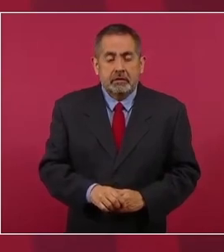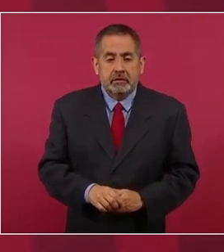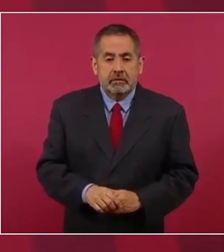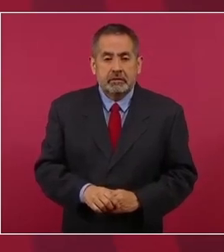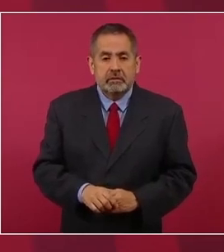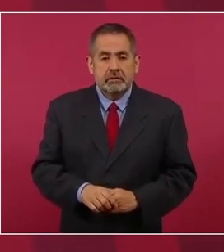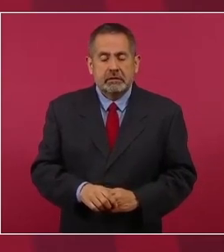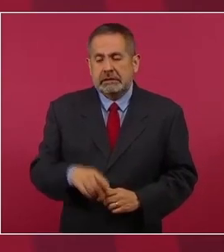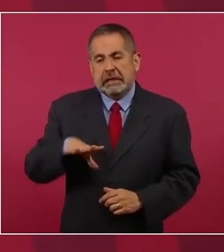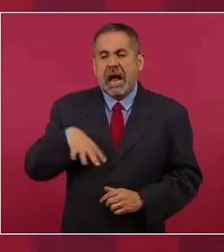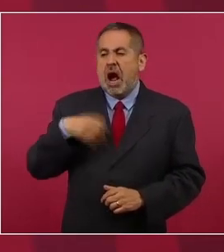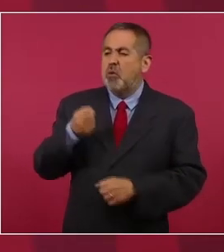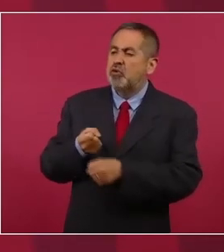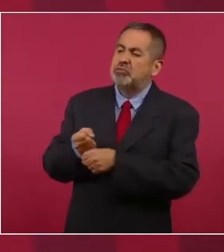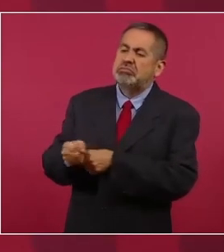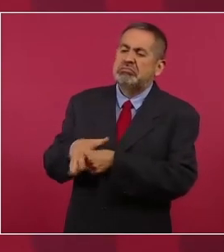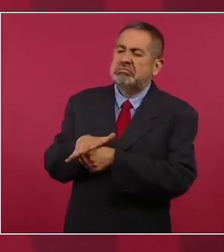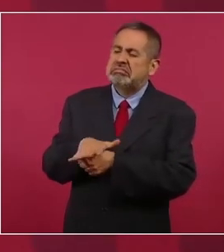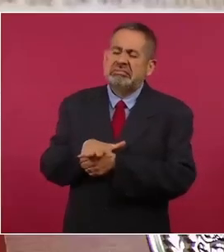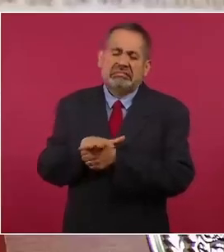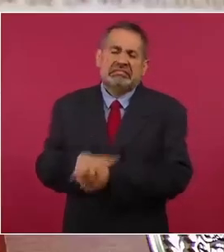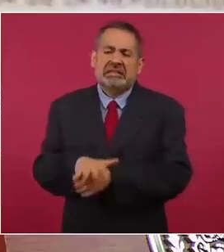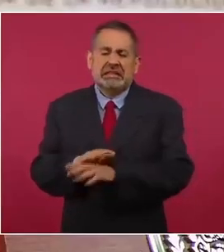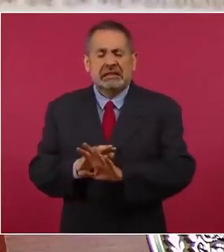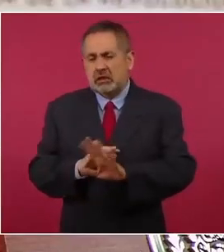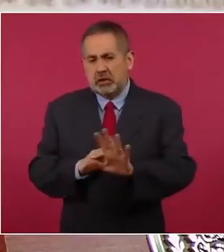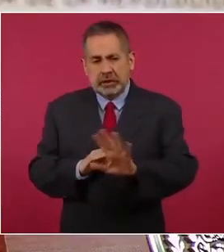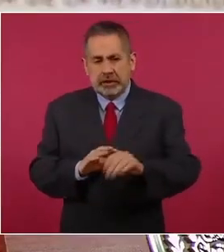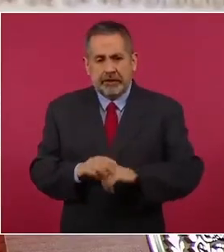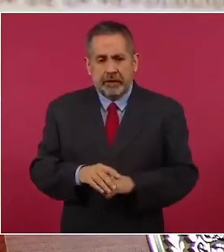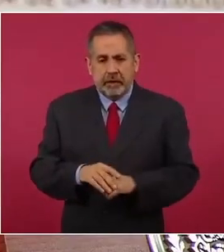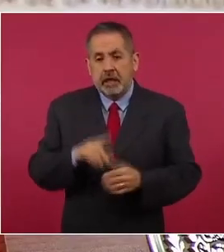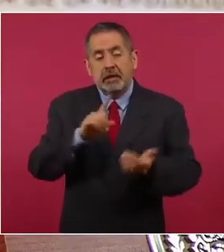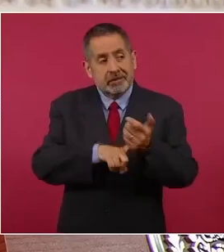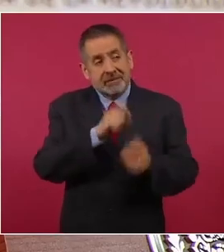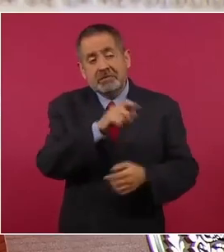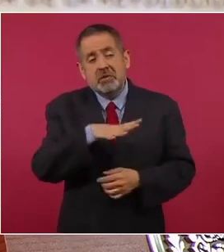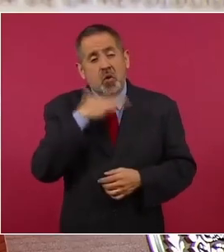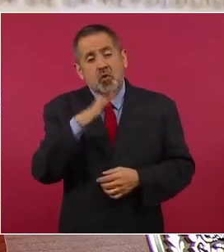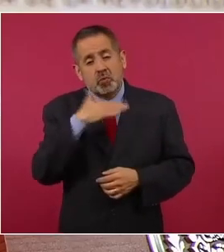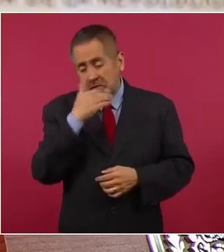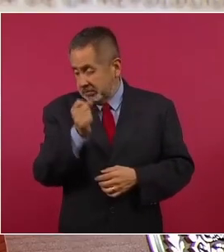estos abusos y la corrupción,